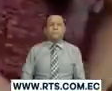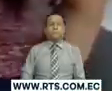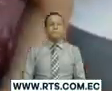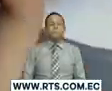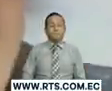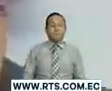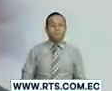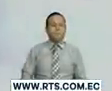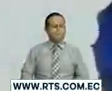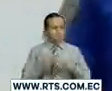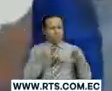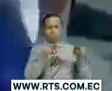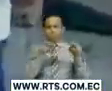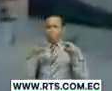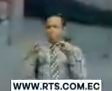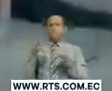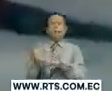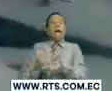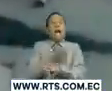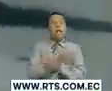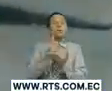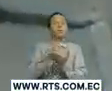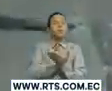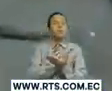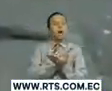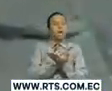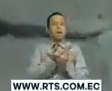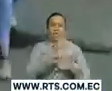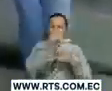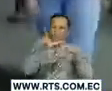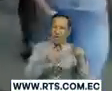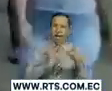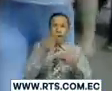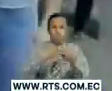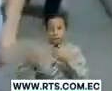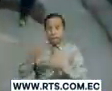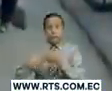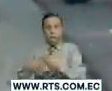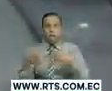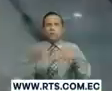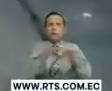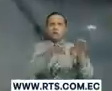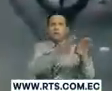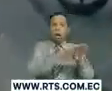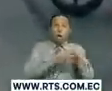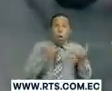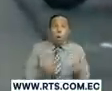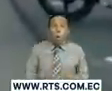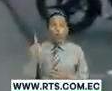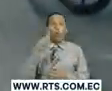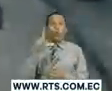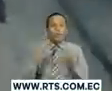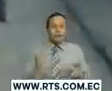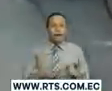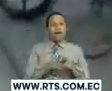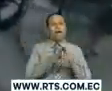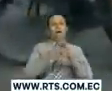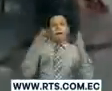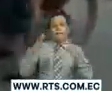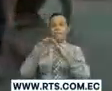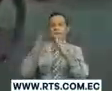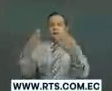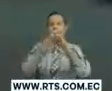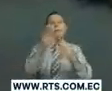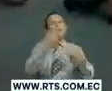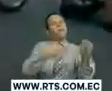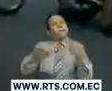Así los locales que hace una semana aún no abrían sus puertas lo hicieron este lunes. El casco comercial en Babahoyo se mostró realmente